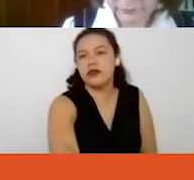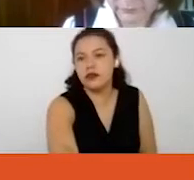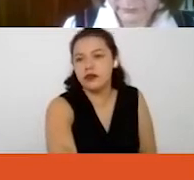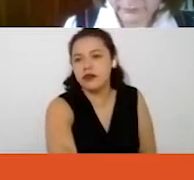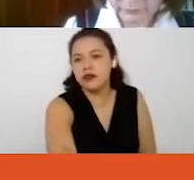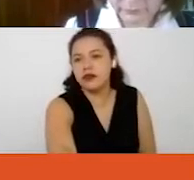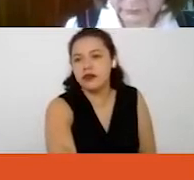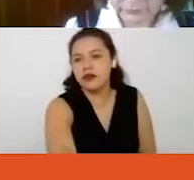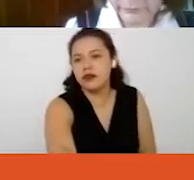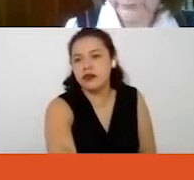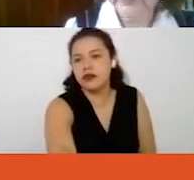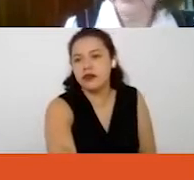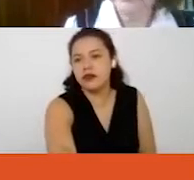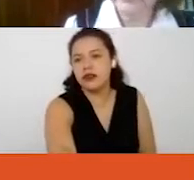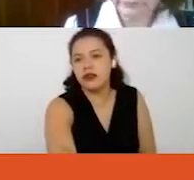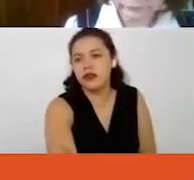Ah,